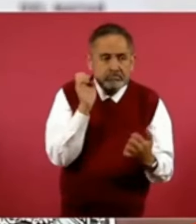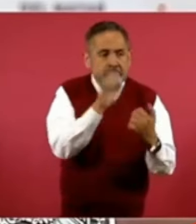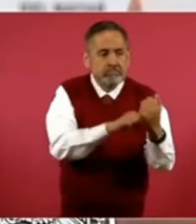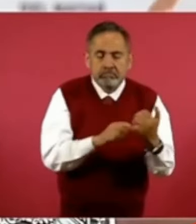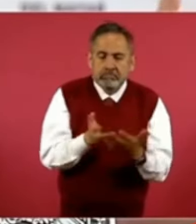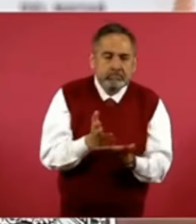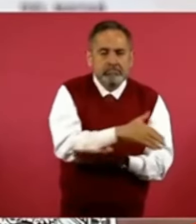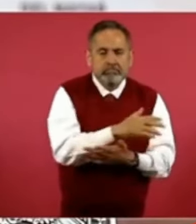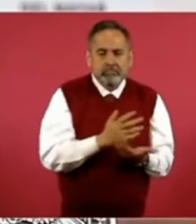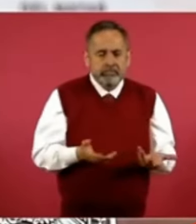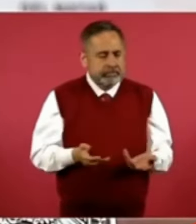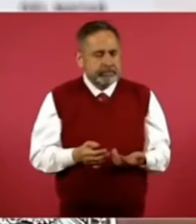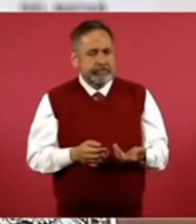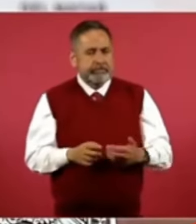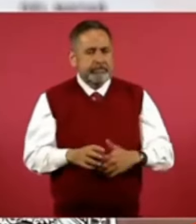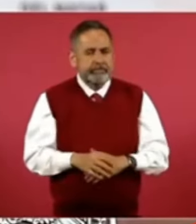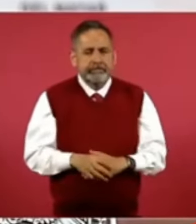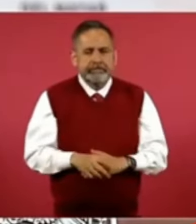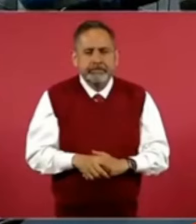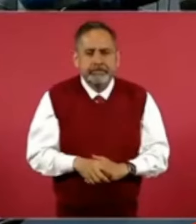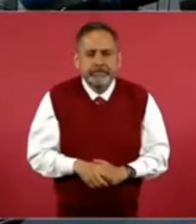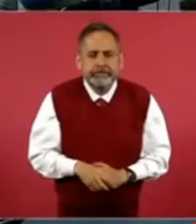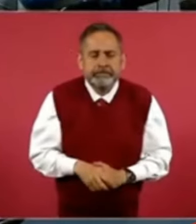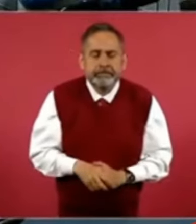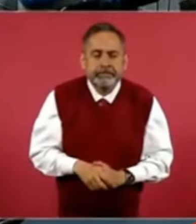en empate,